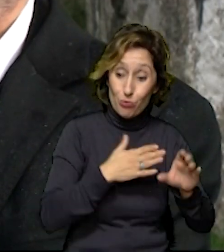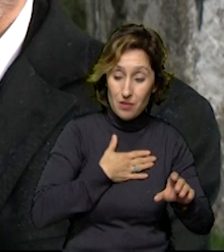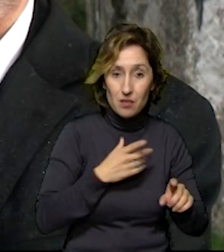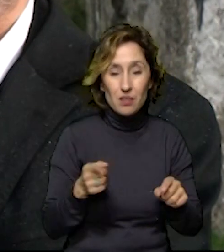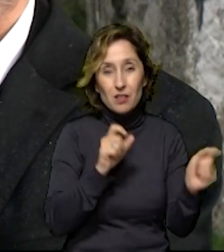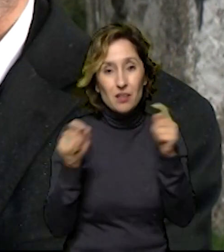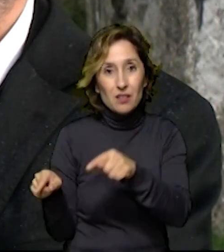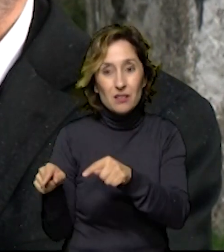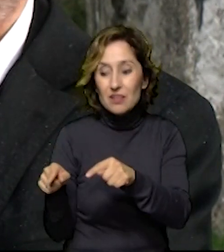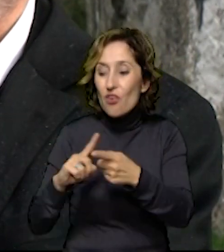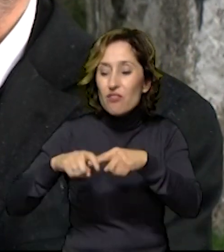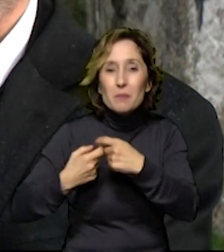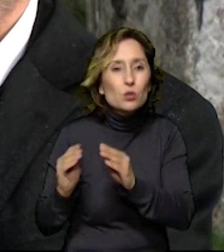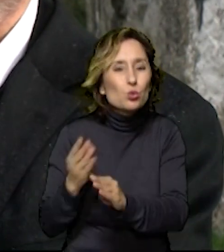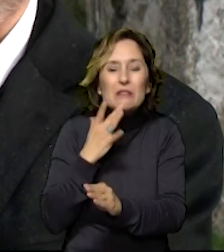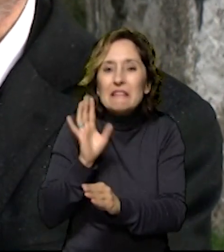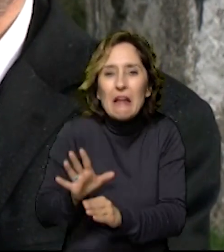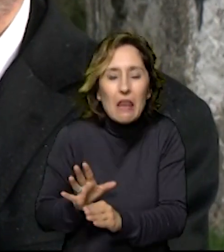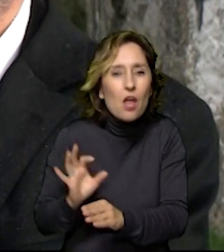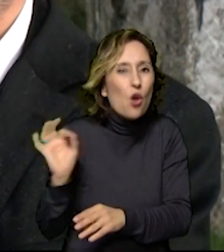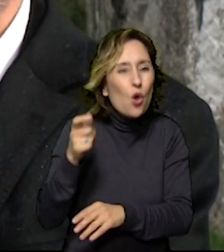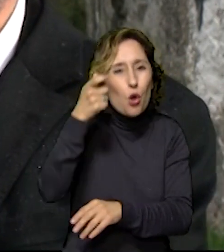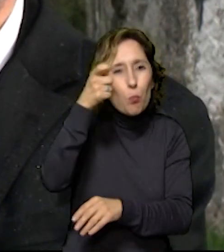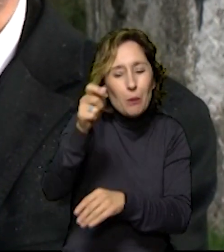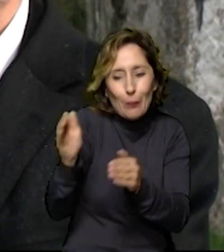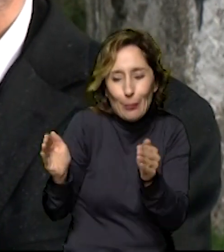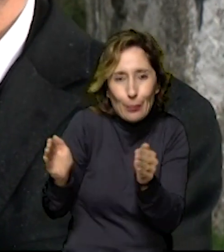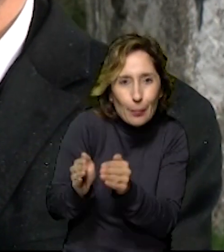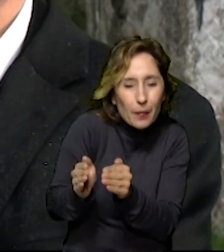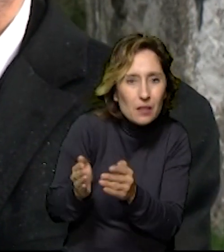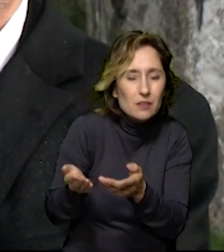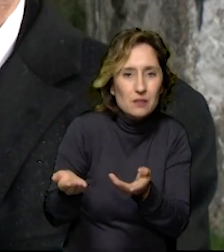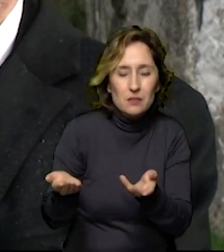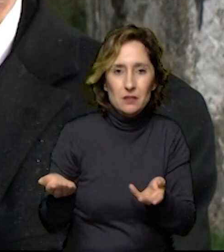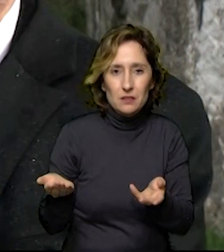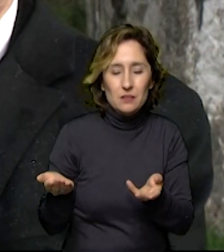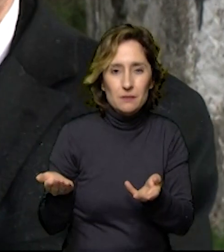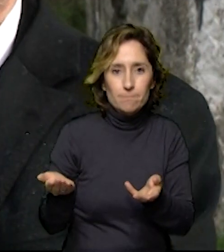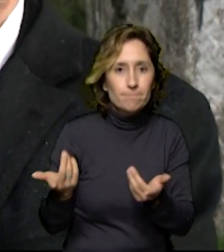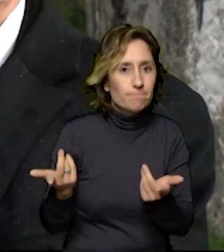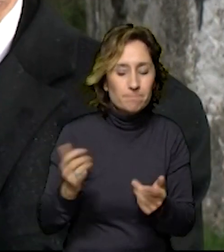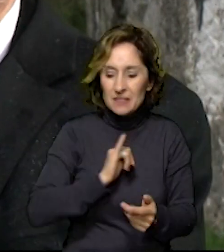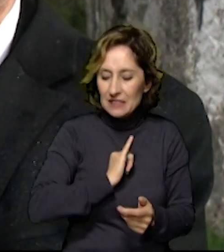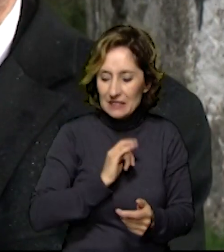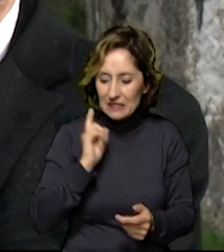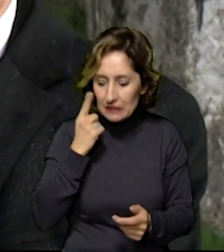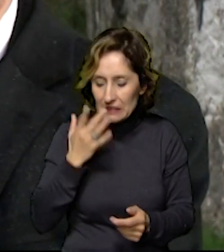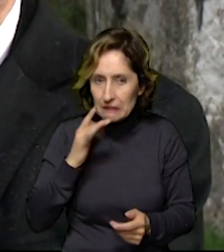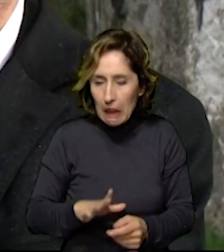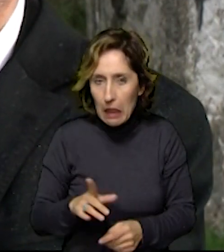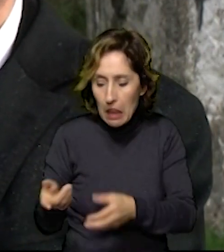siquiera sabemos quiénes son sus familiares, o que pertenecían a pueblitos muy pequeños, y todavía no hay identificación, no se puede